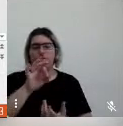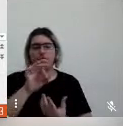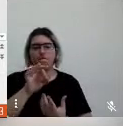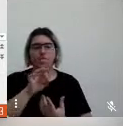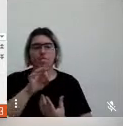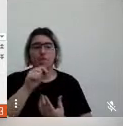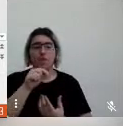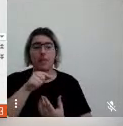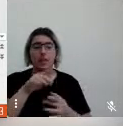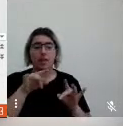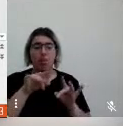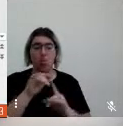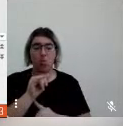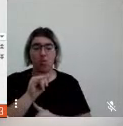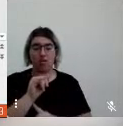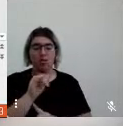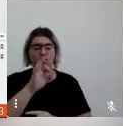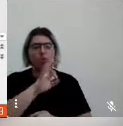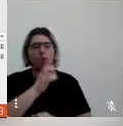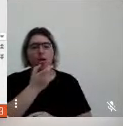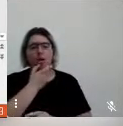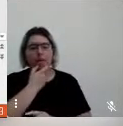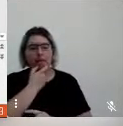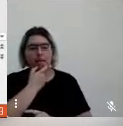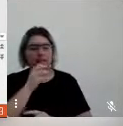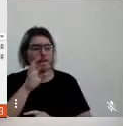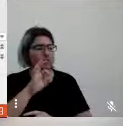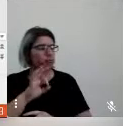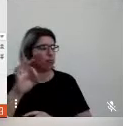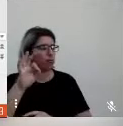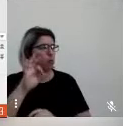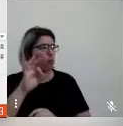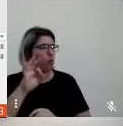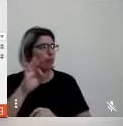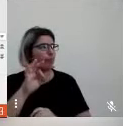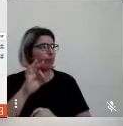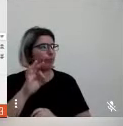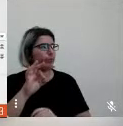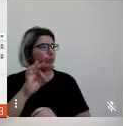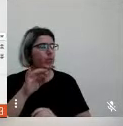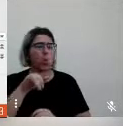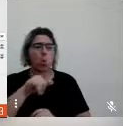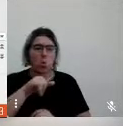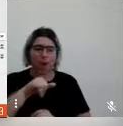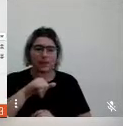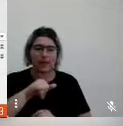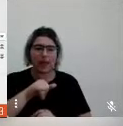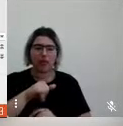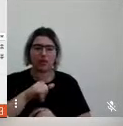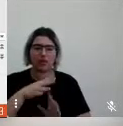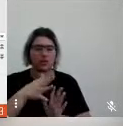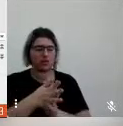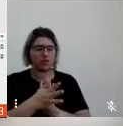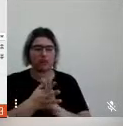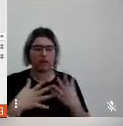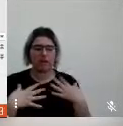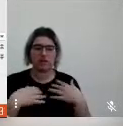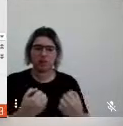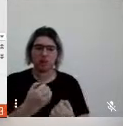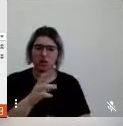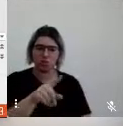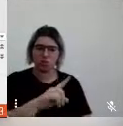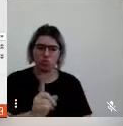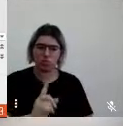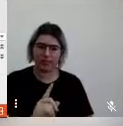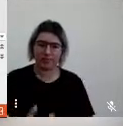azúcares, o unas galletas, o un bollo, o un croissant, realmente ese desayuno no es un desayuno saludable, ¿vale?